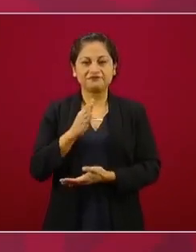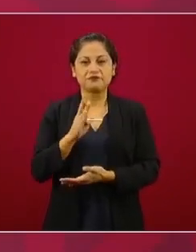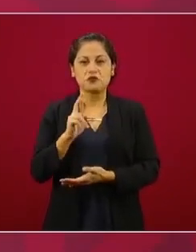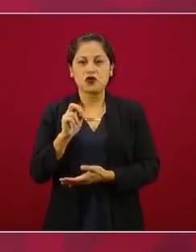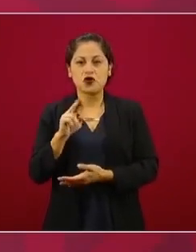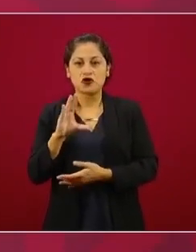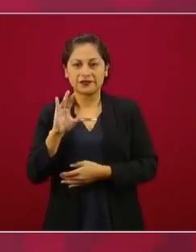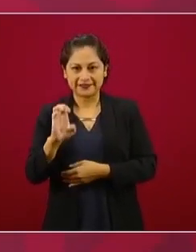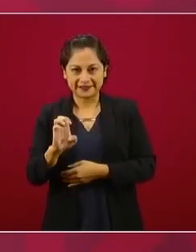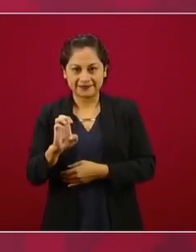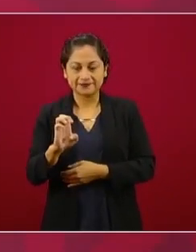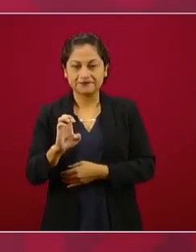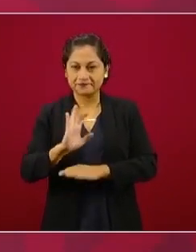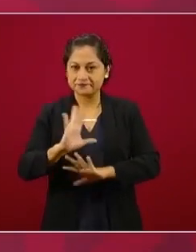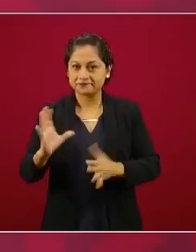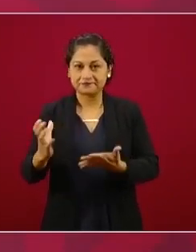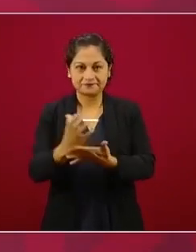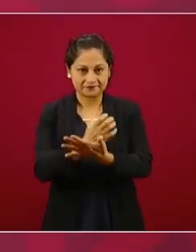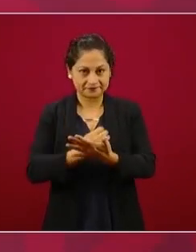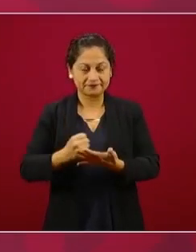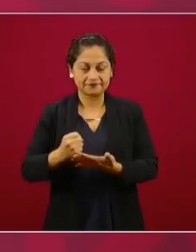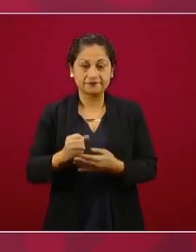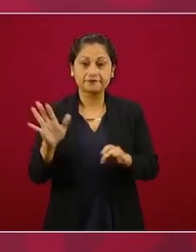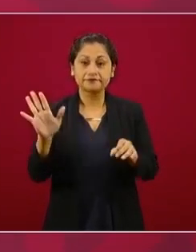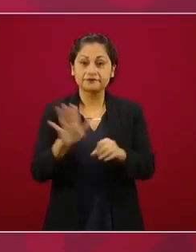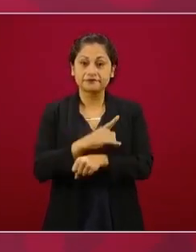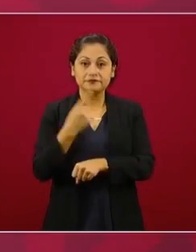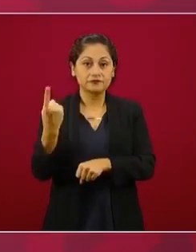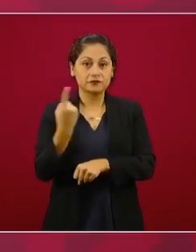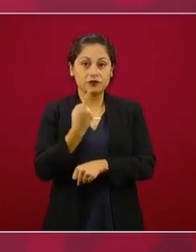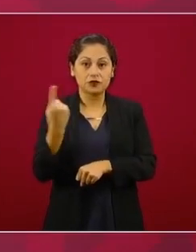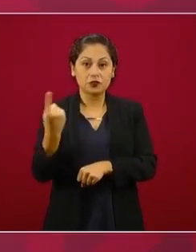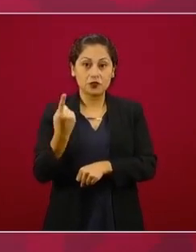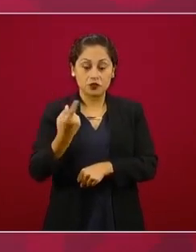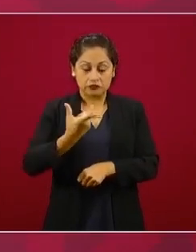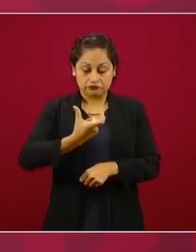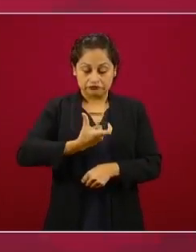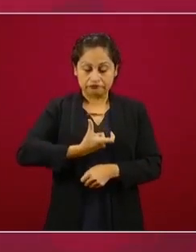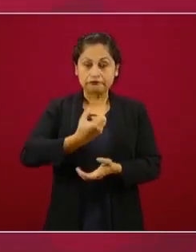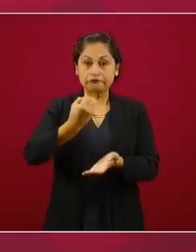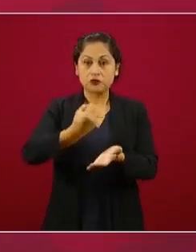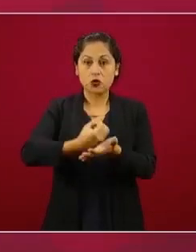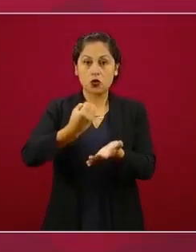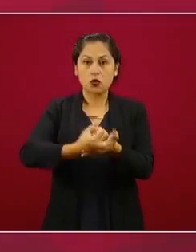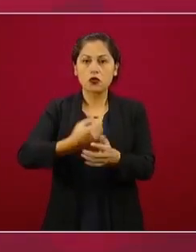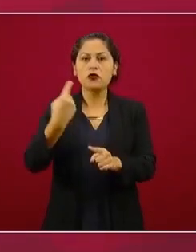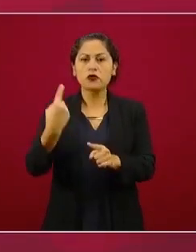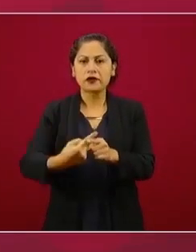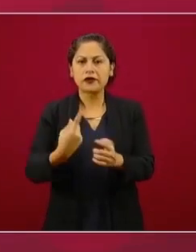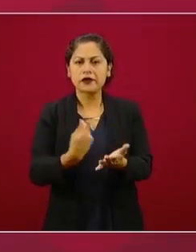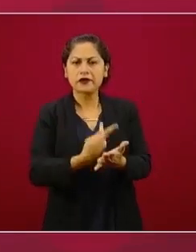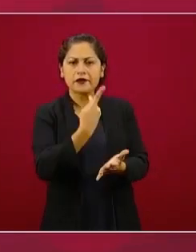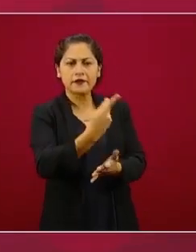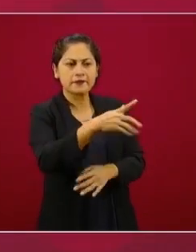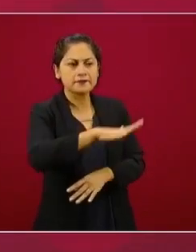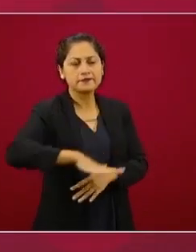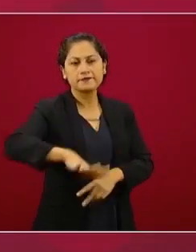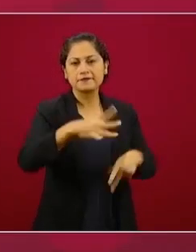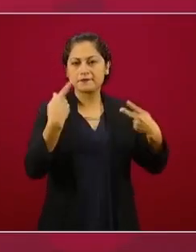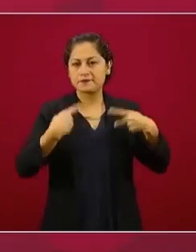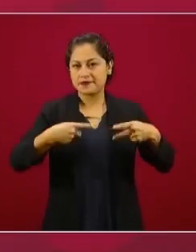porque la de oro está ya reservada al pueblo de México por